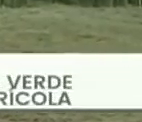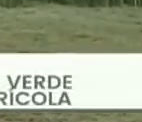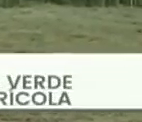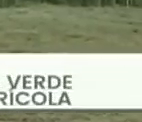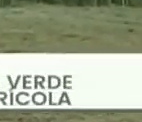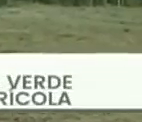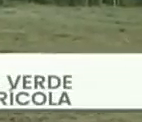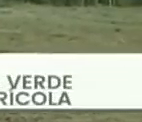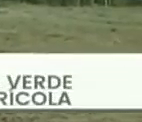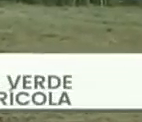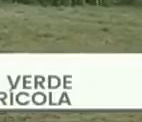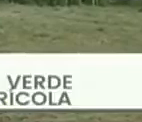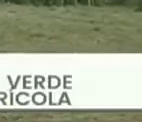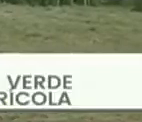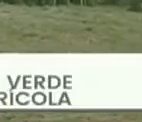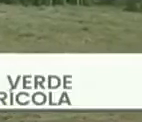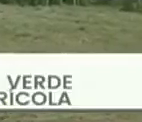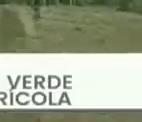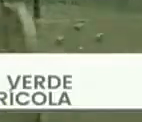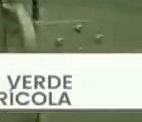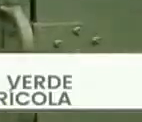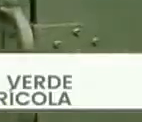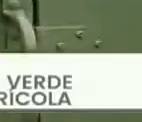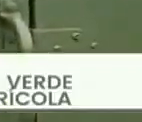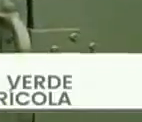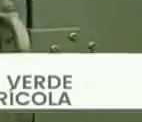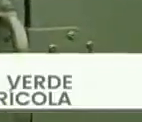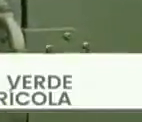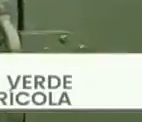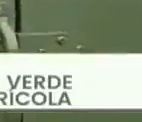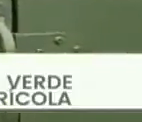productiva, es la Venezuela verde, la Venezuela